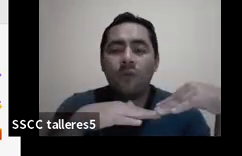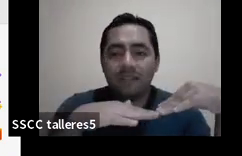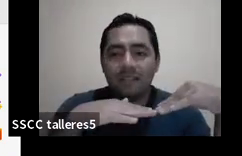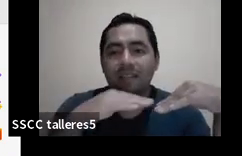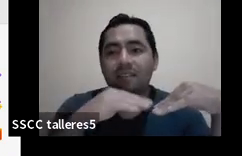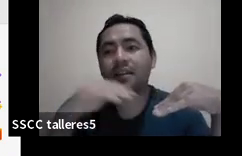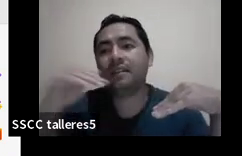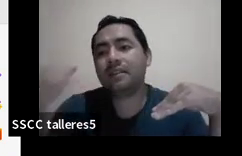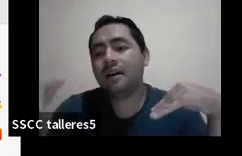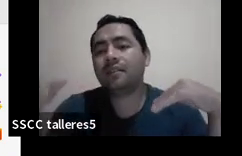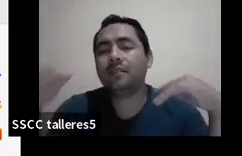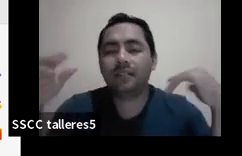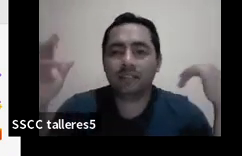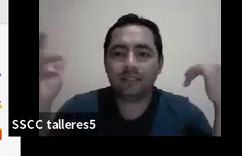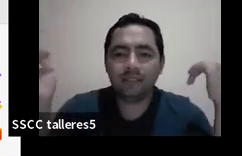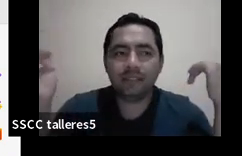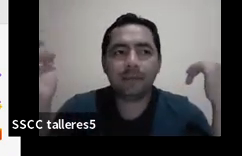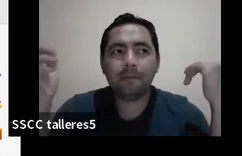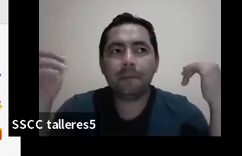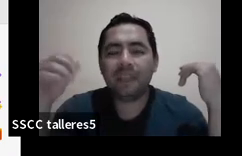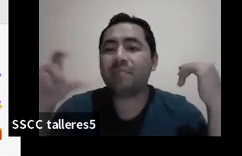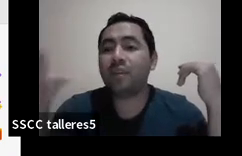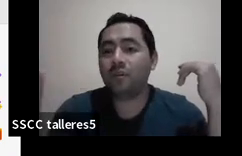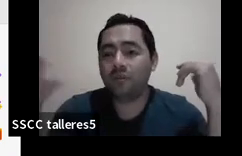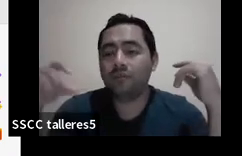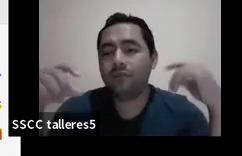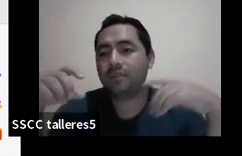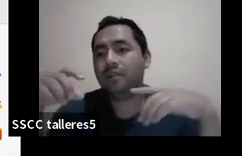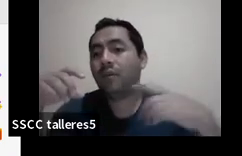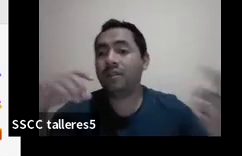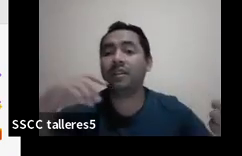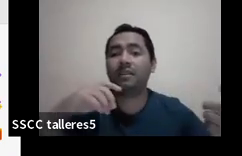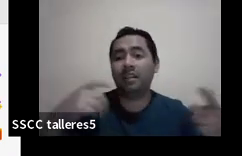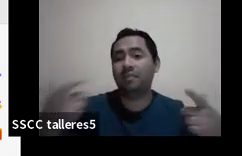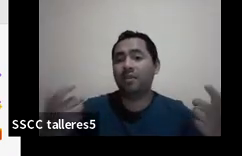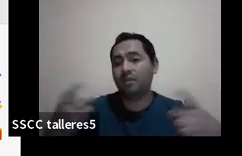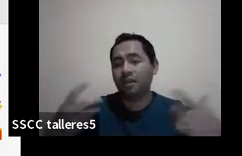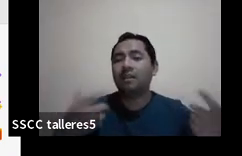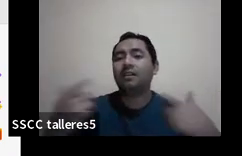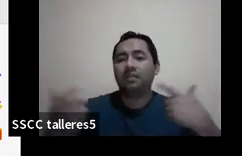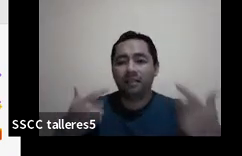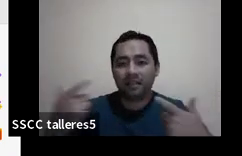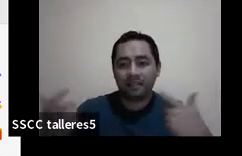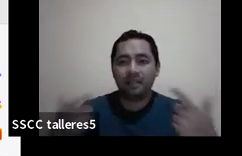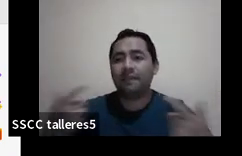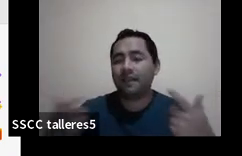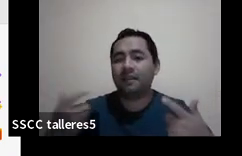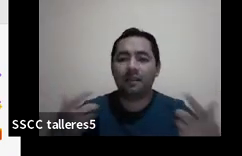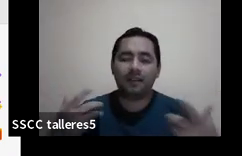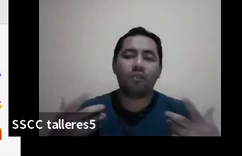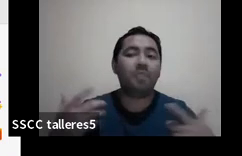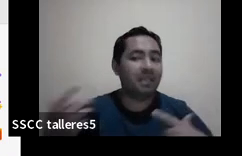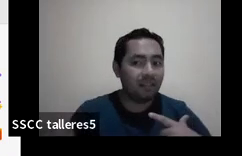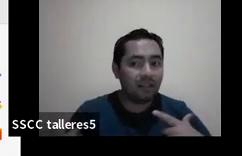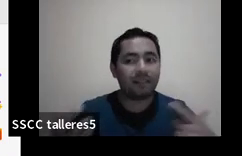Y lengua de señas es a español, ¿no? Entonces, lengua de señas y el español tienen ese